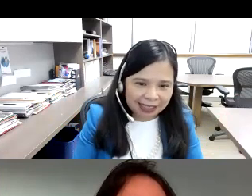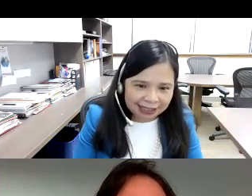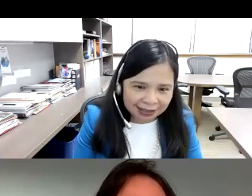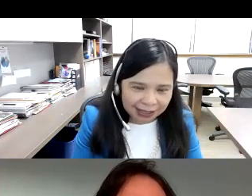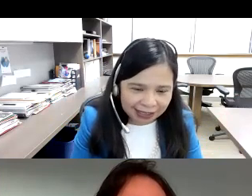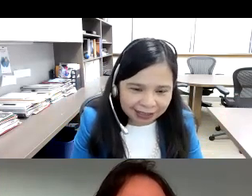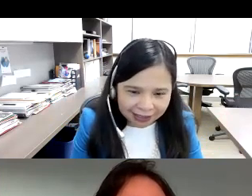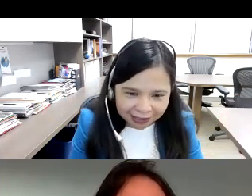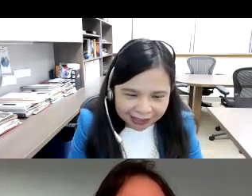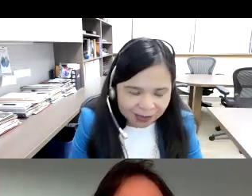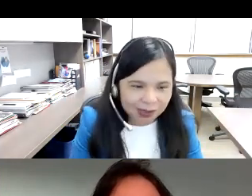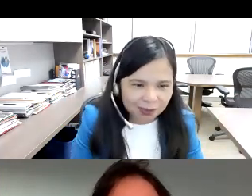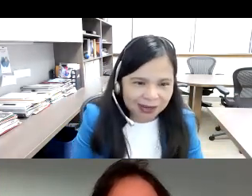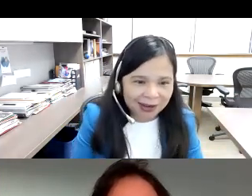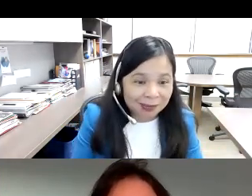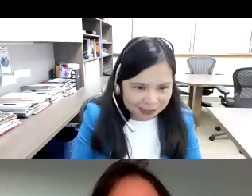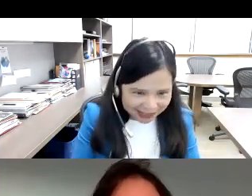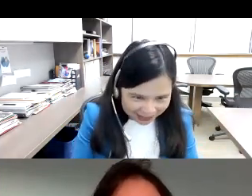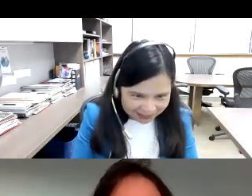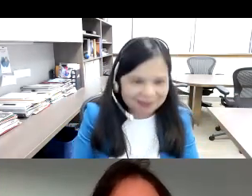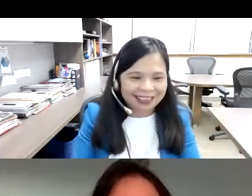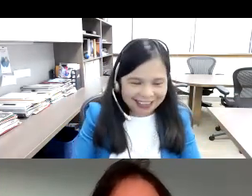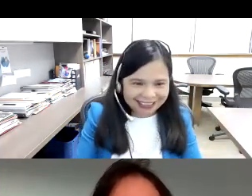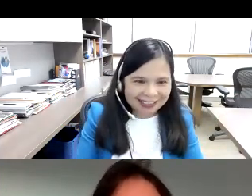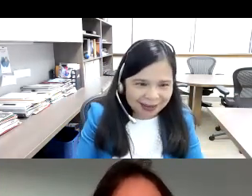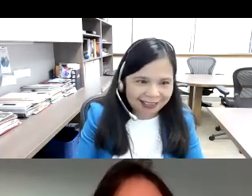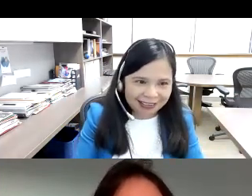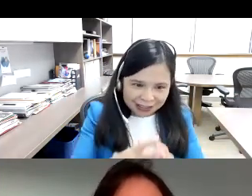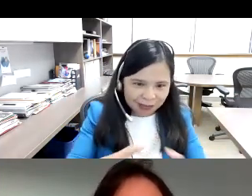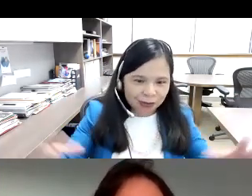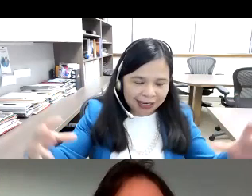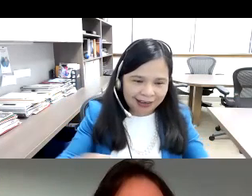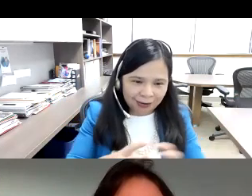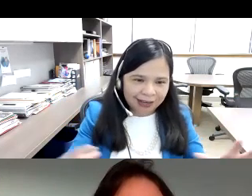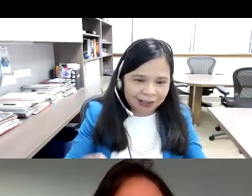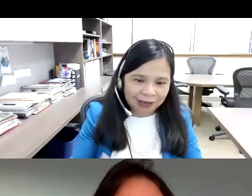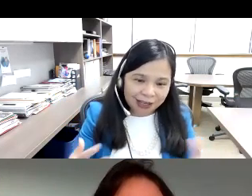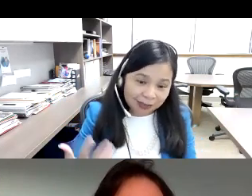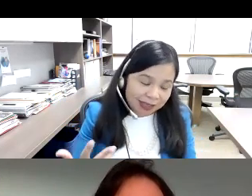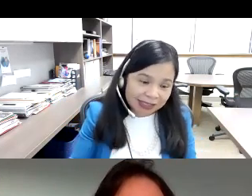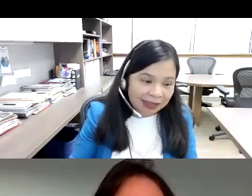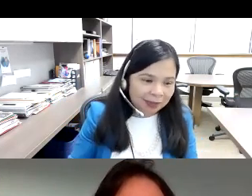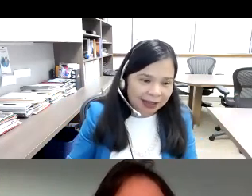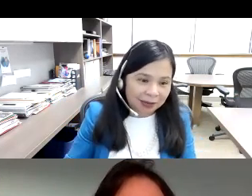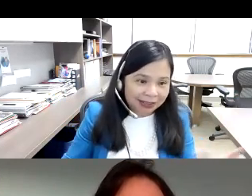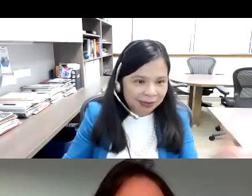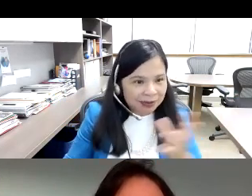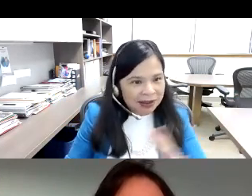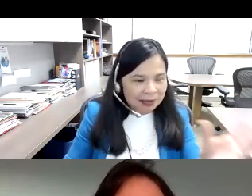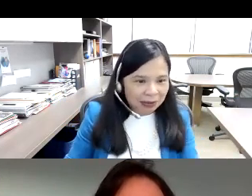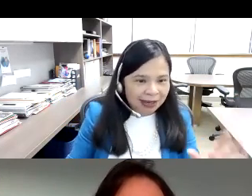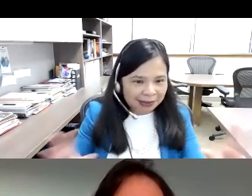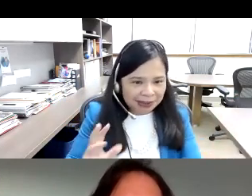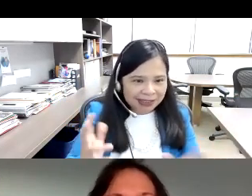Pero muchas gracias, Brenda, y gracias, Paz, por la observación. Es verdad, lo decimos dura a lo largo del año y es precisamente porque como